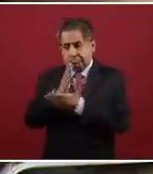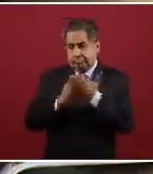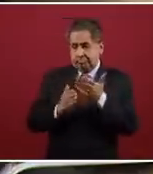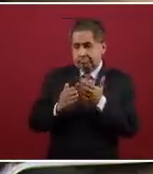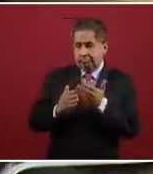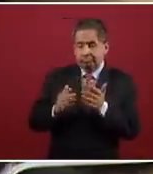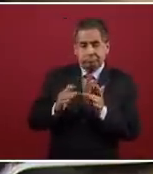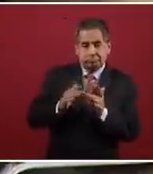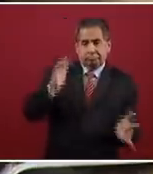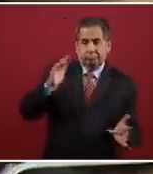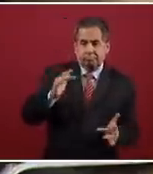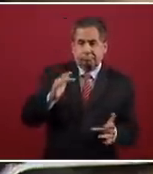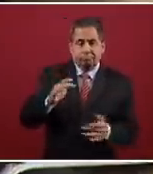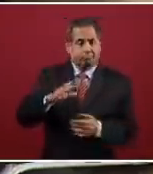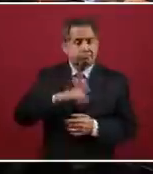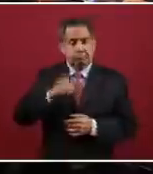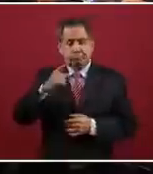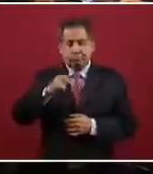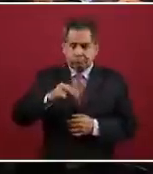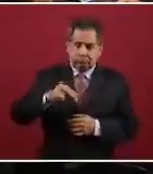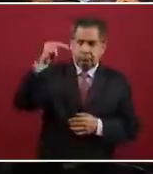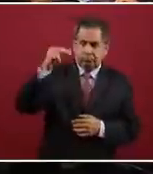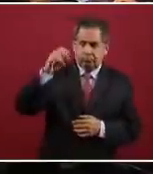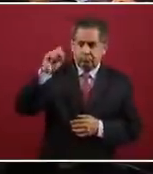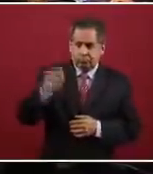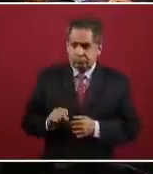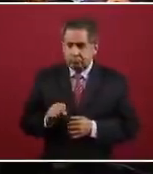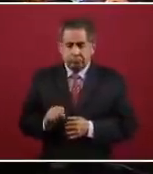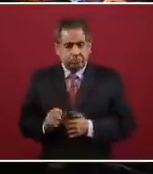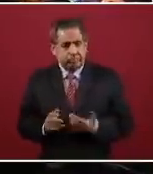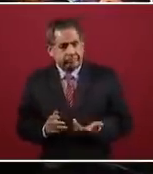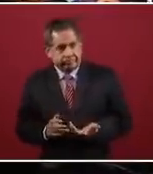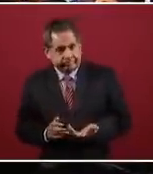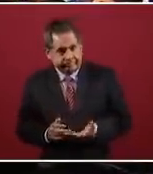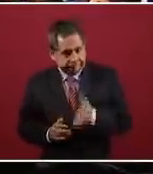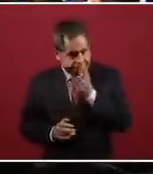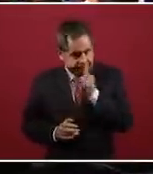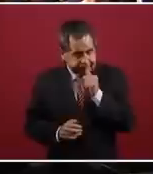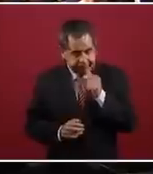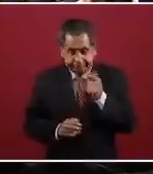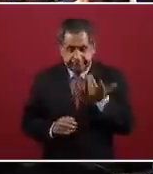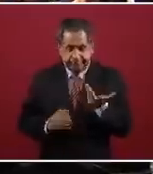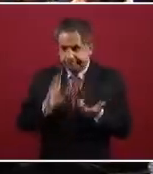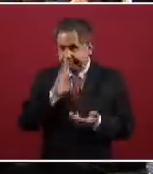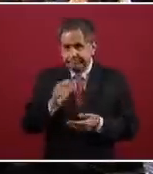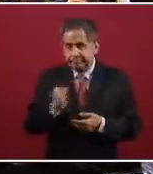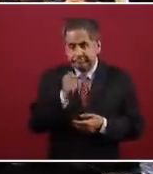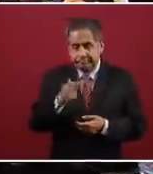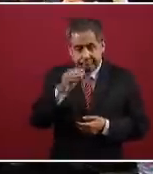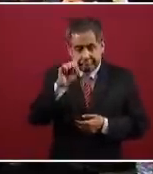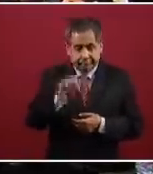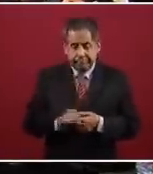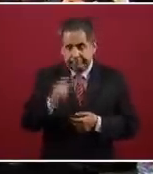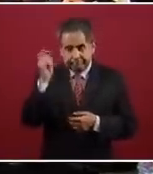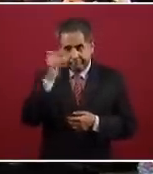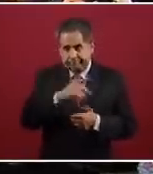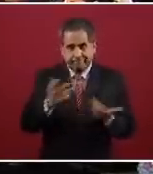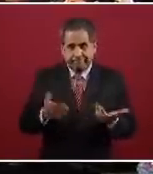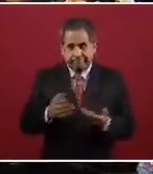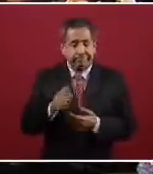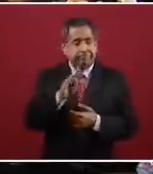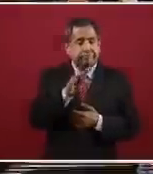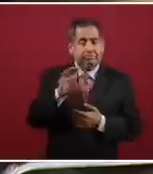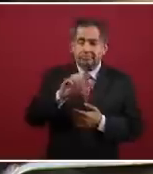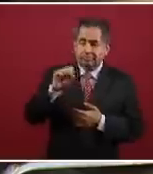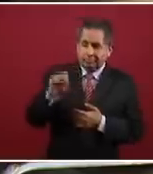California Sur. Hay dos generaciones, la parte norte y la parte sur del estado, y que desafortunadamente está haciendo pues que Baja